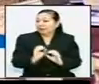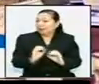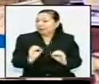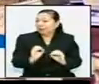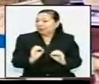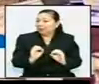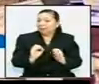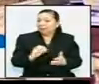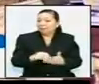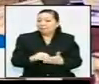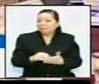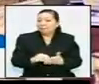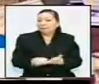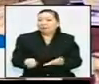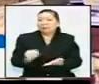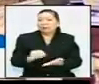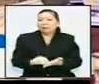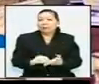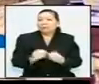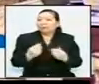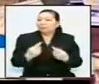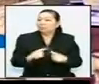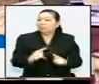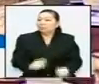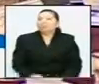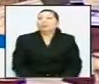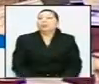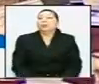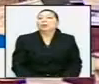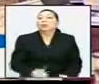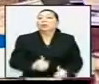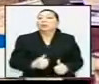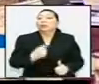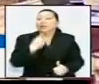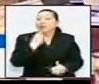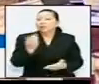que autorizó un acreedor permitido, con lo cual